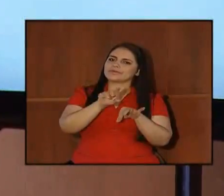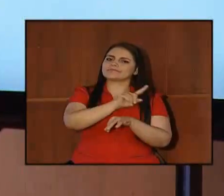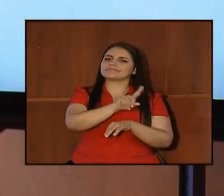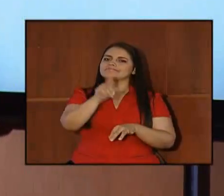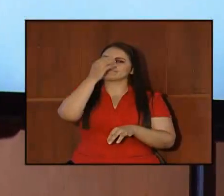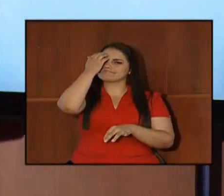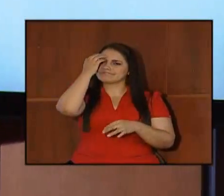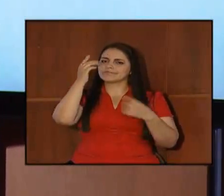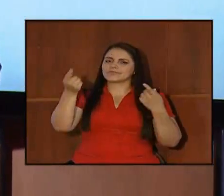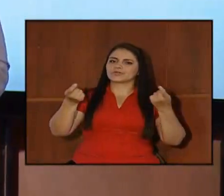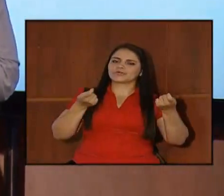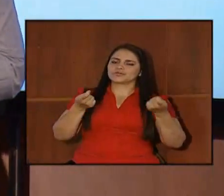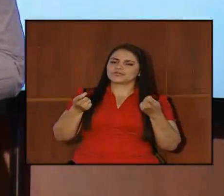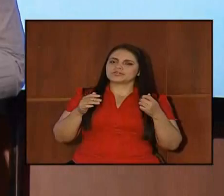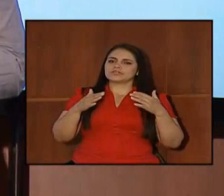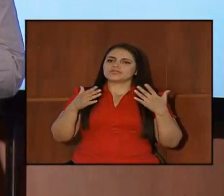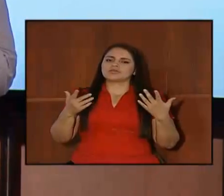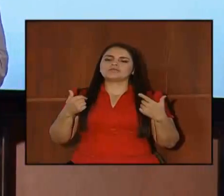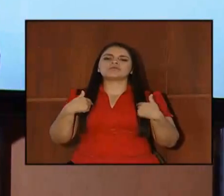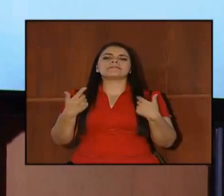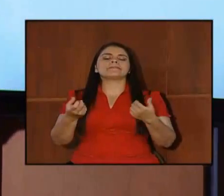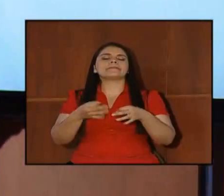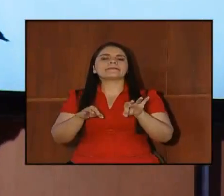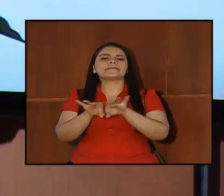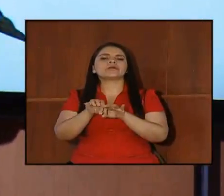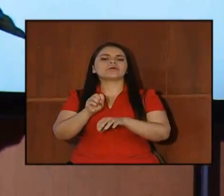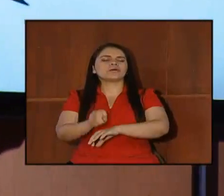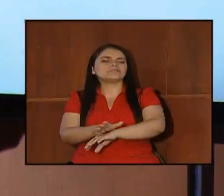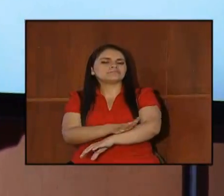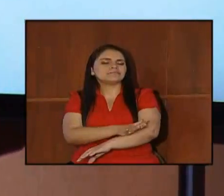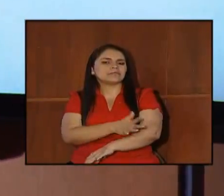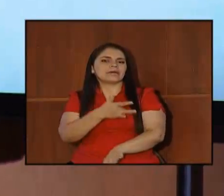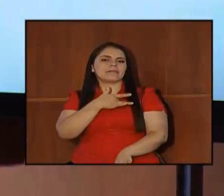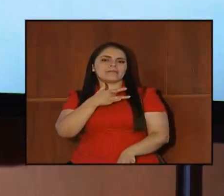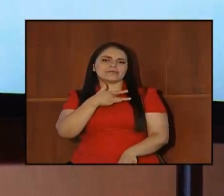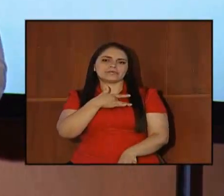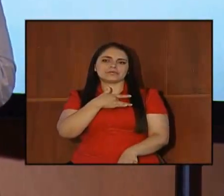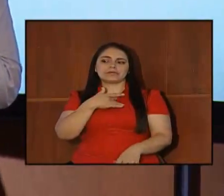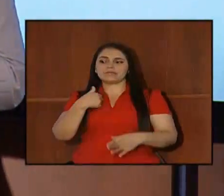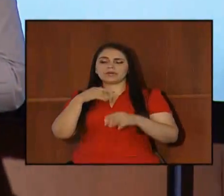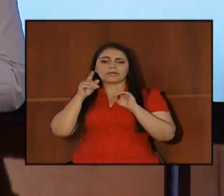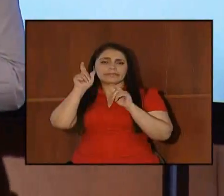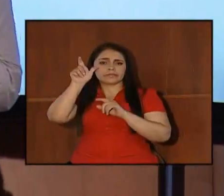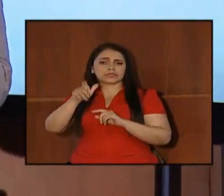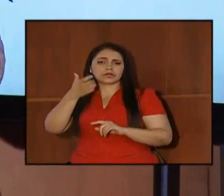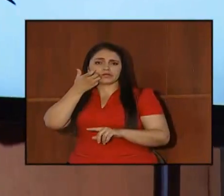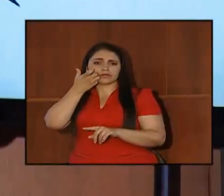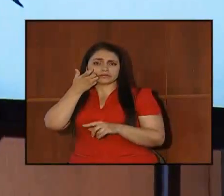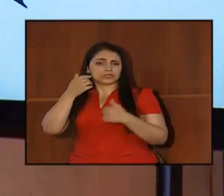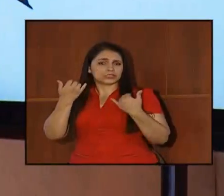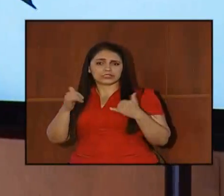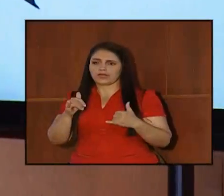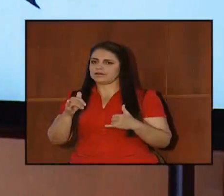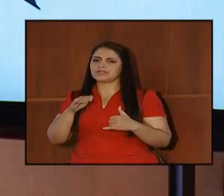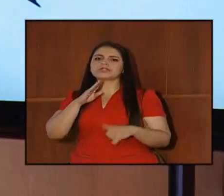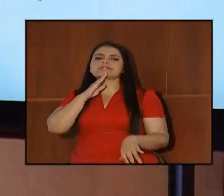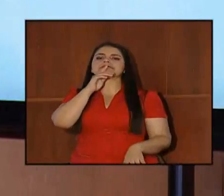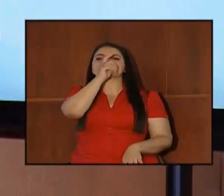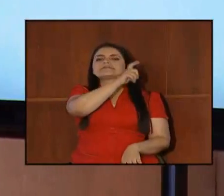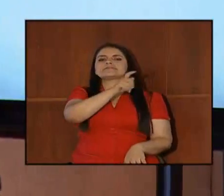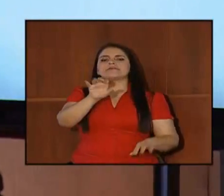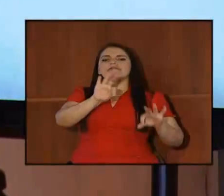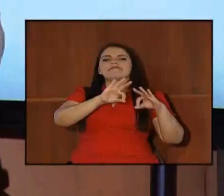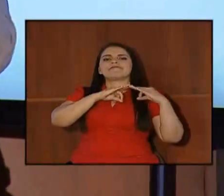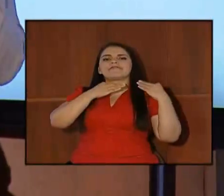y toda esa parte emocional se enfoca no solo en el paciente, sino también en el cuidador,